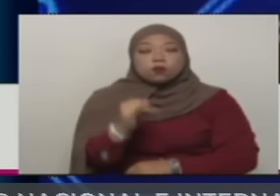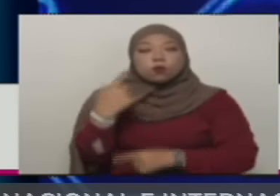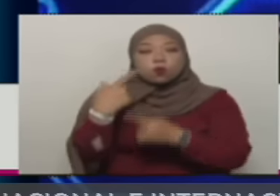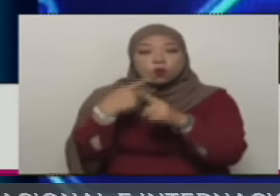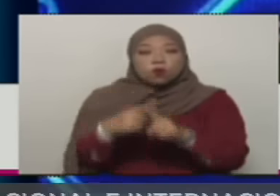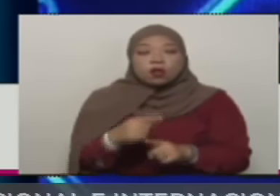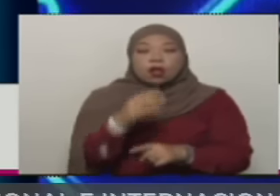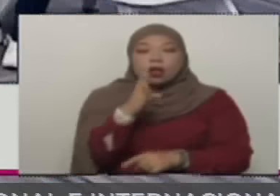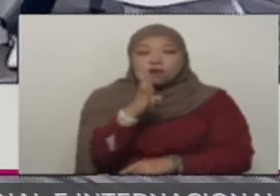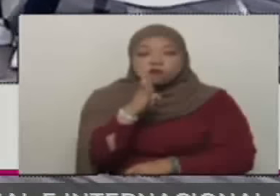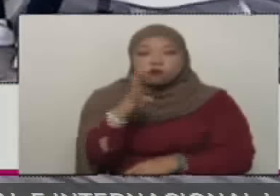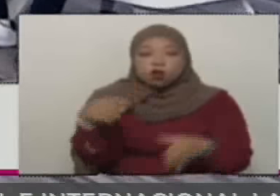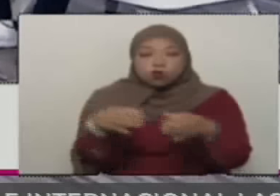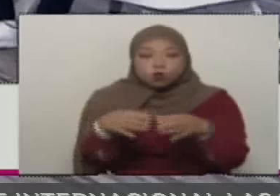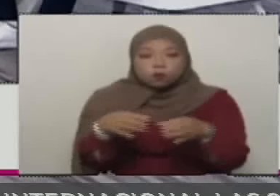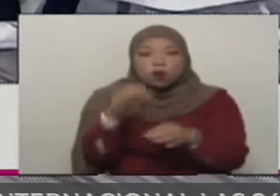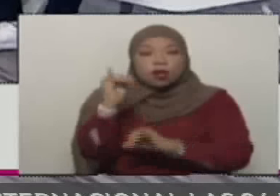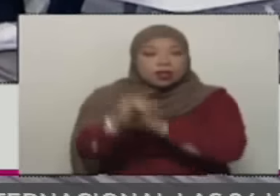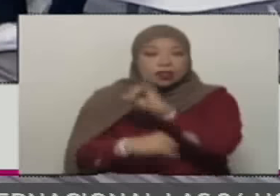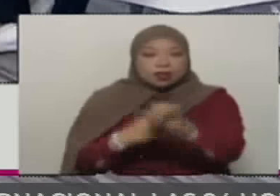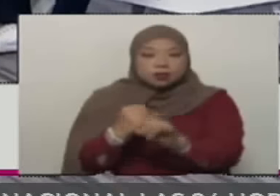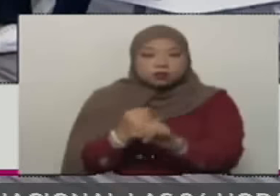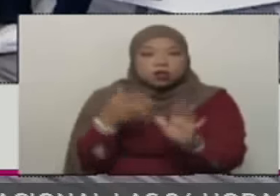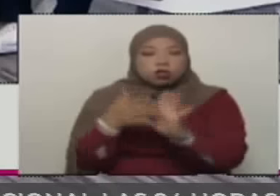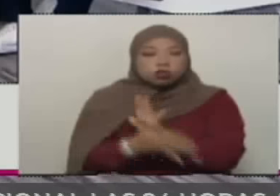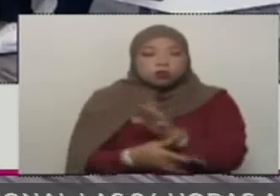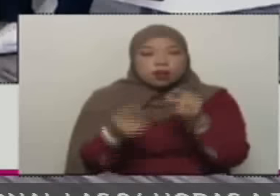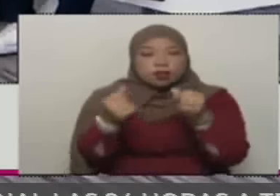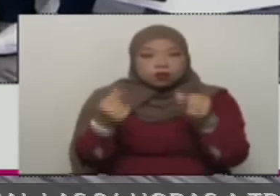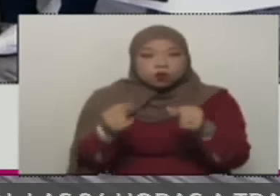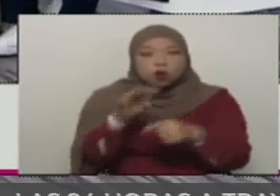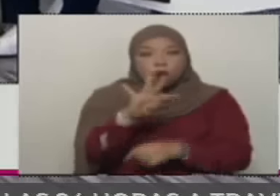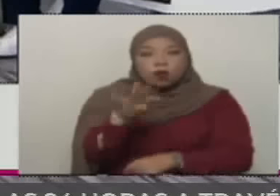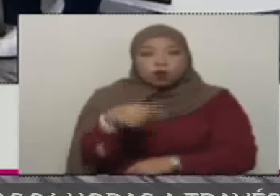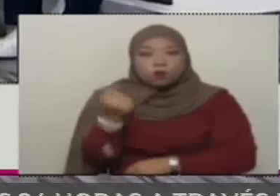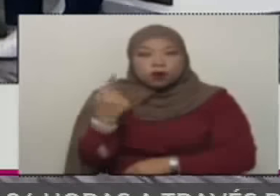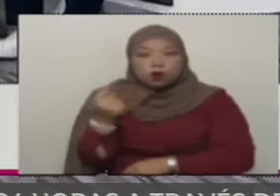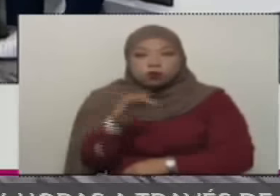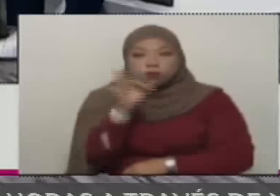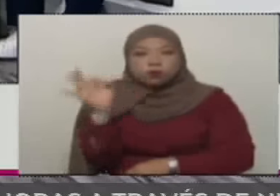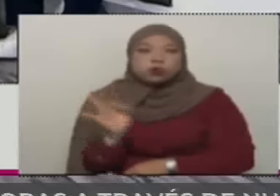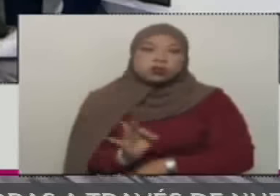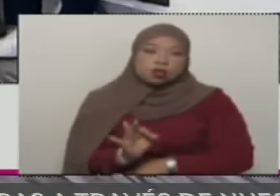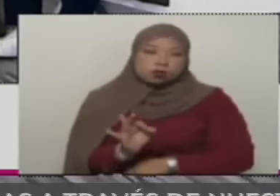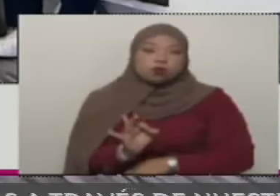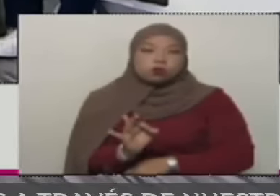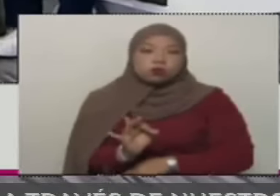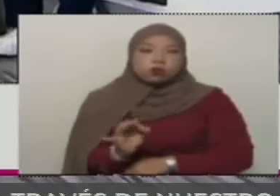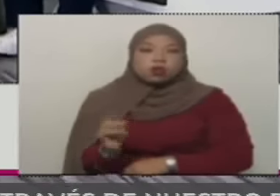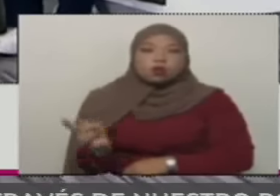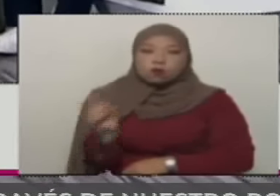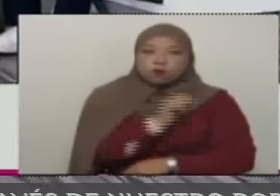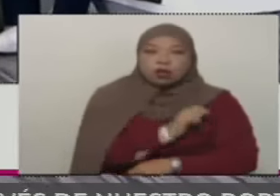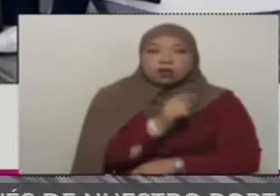decía, más o menos estimaba un 4% de crecimiento este año. Ya es mucho decir que lo diga el Fondo